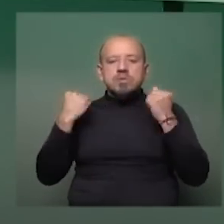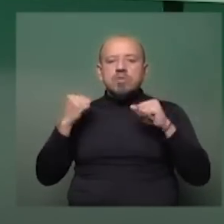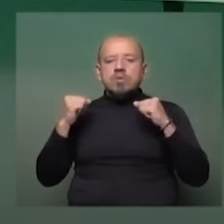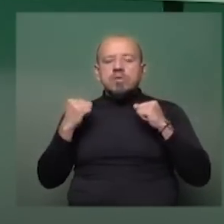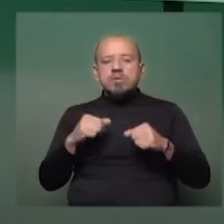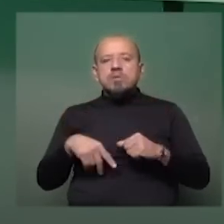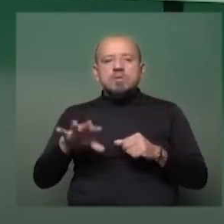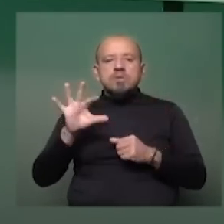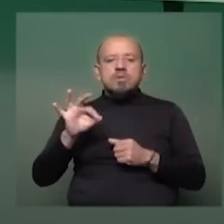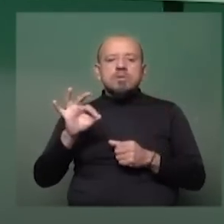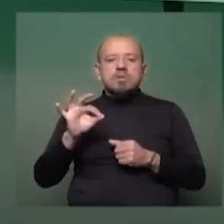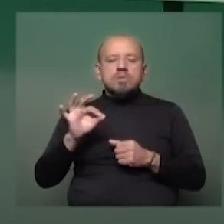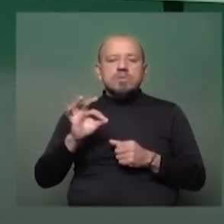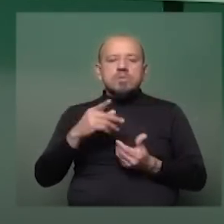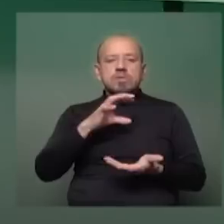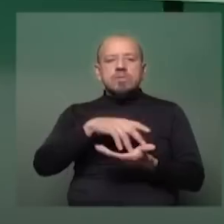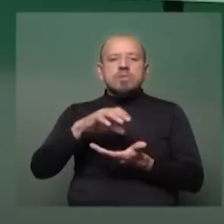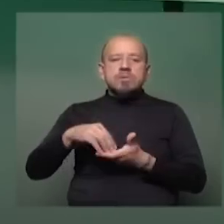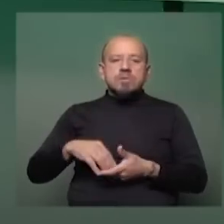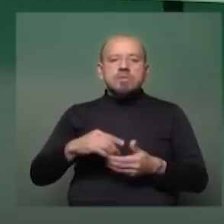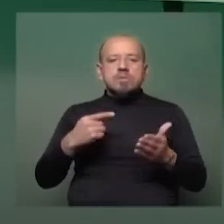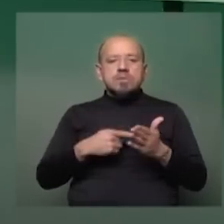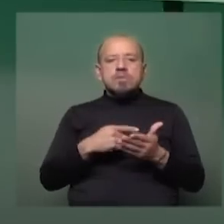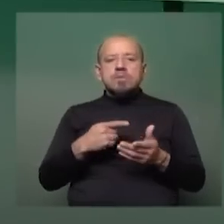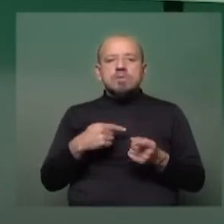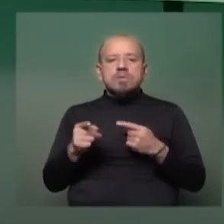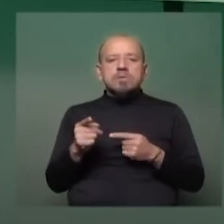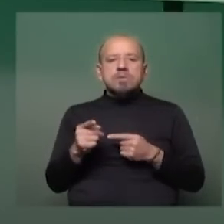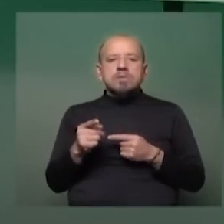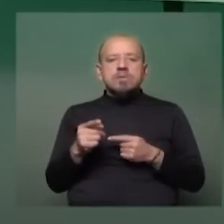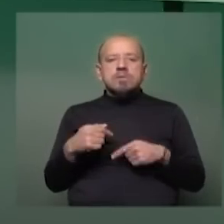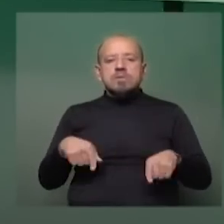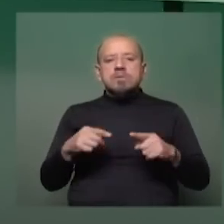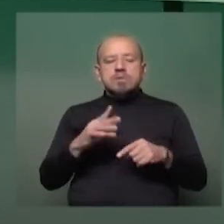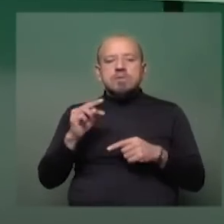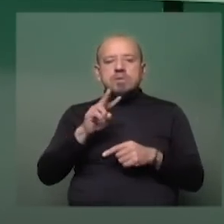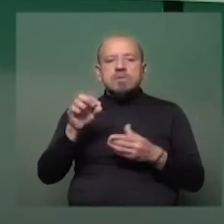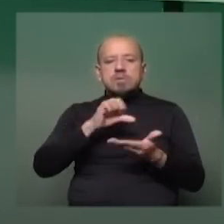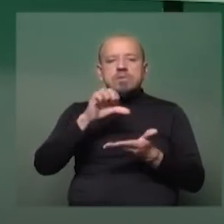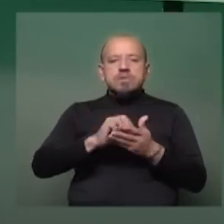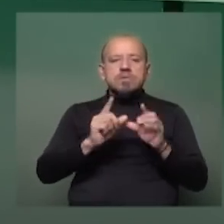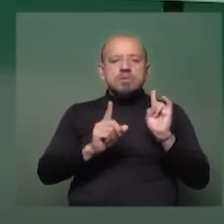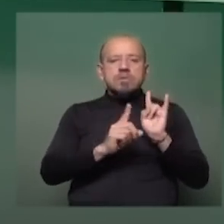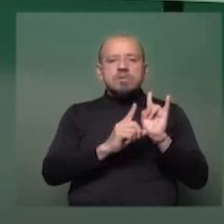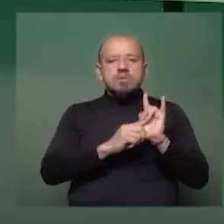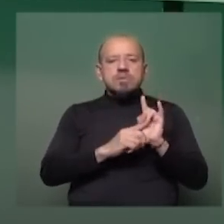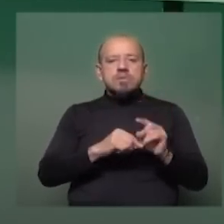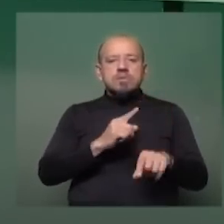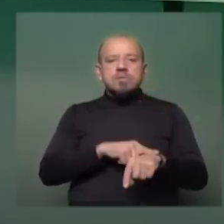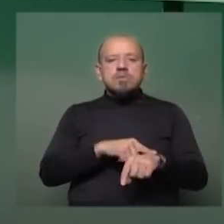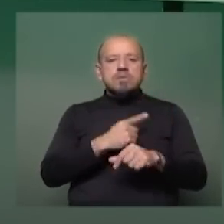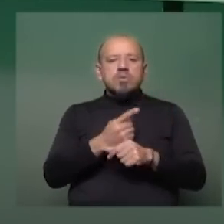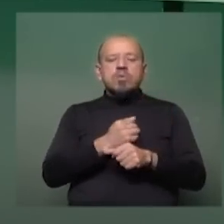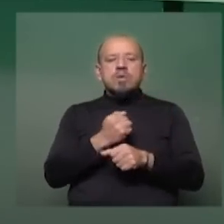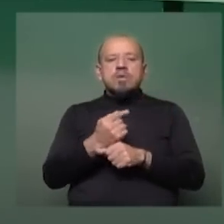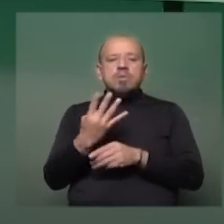de 50 plazas de la capital y podrán seguir la transmisión en vivo de TV ciudad por YouTube de 13 a 16